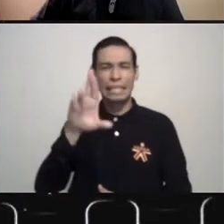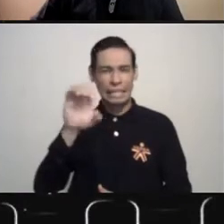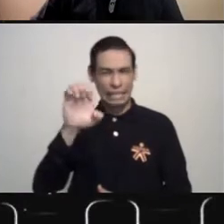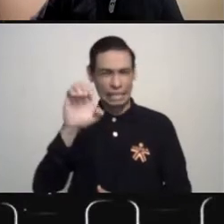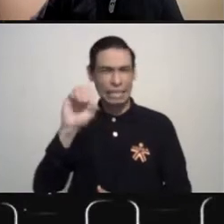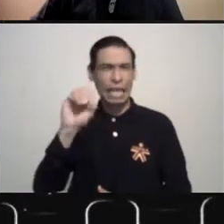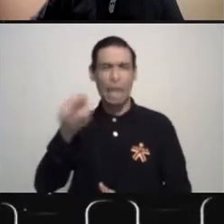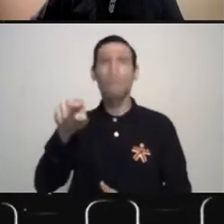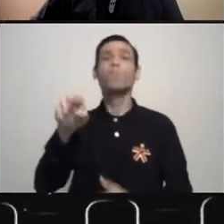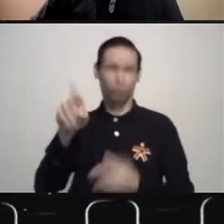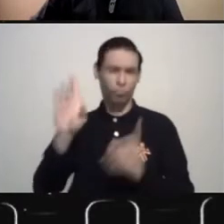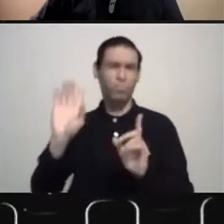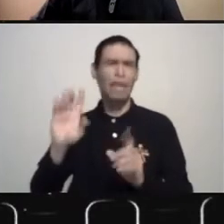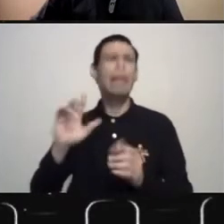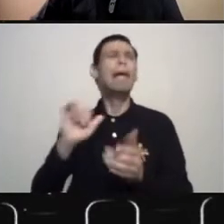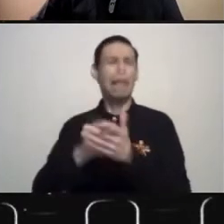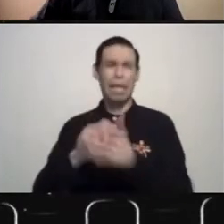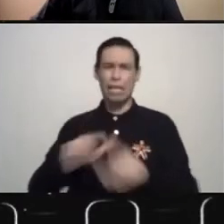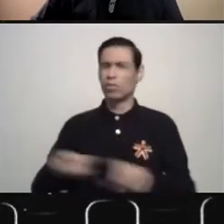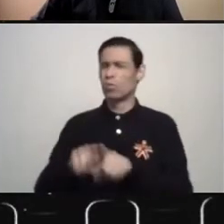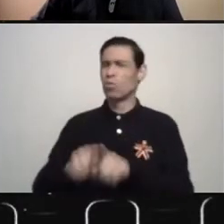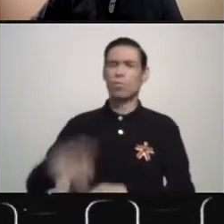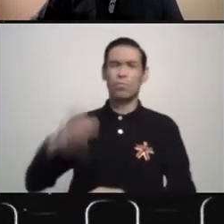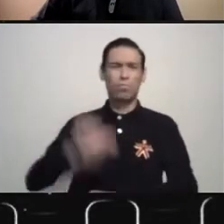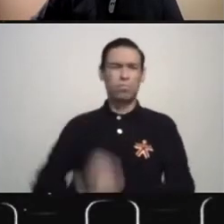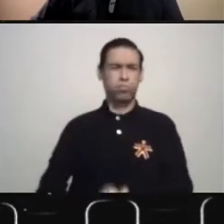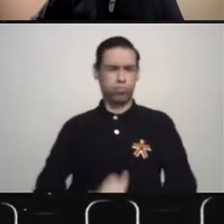pues nada, él es de esa camada de directores, la época